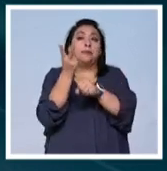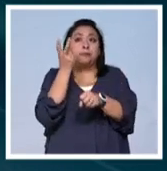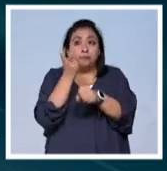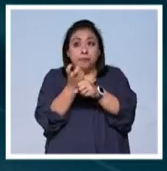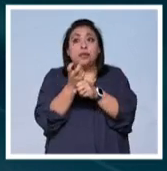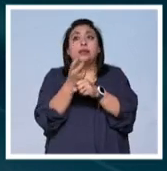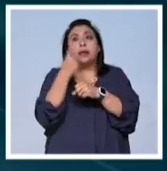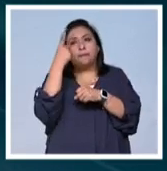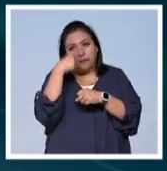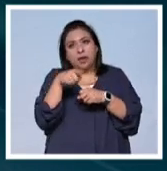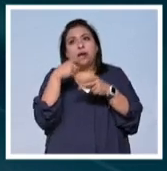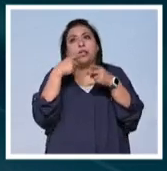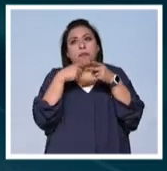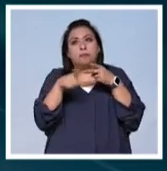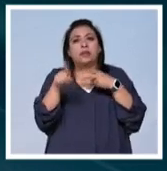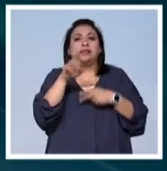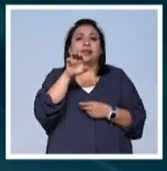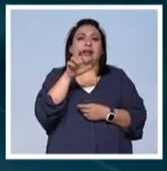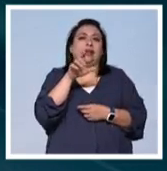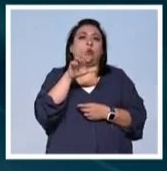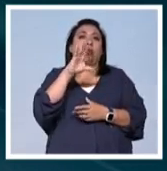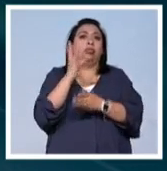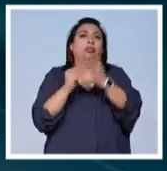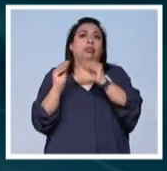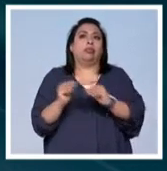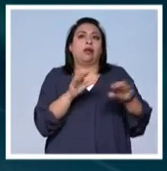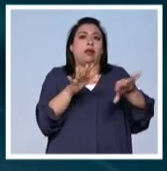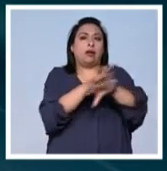a emprender El Éxodo